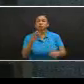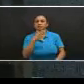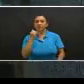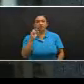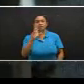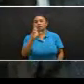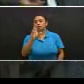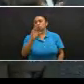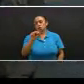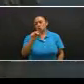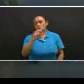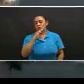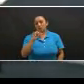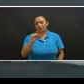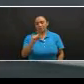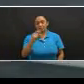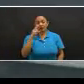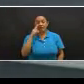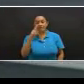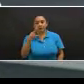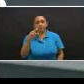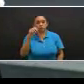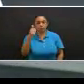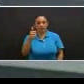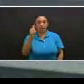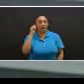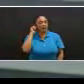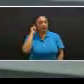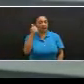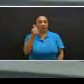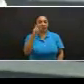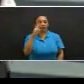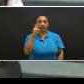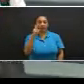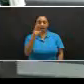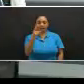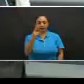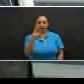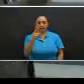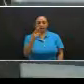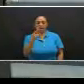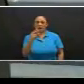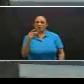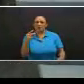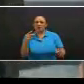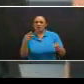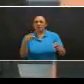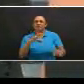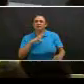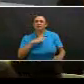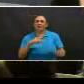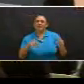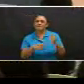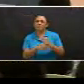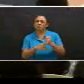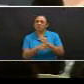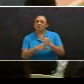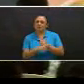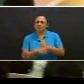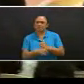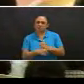Entonces, vemos que Agar tuvo clavos con Sarai, tuvo clavos con la que era su